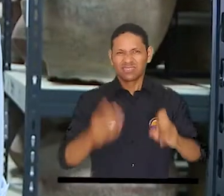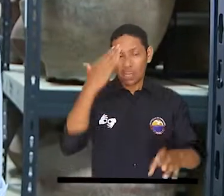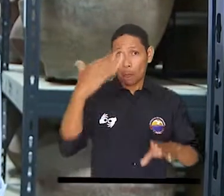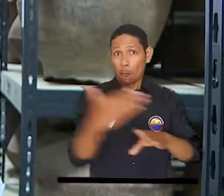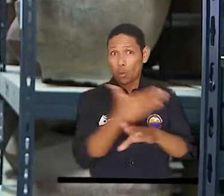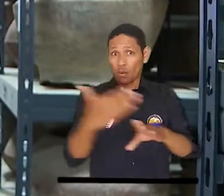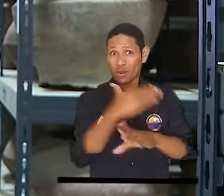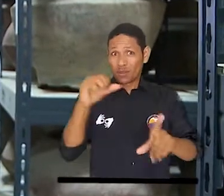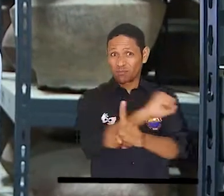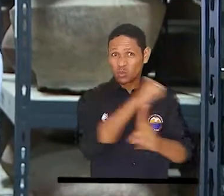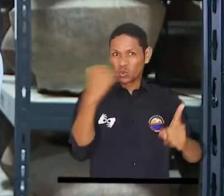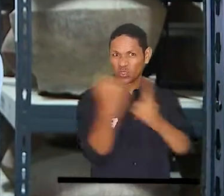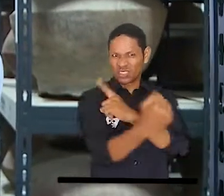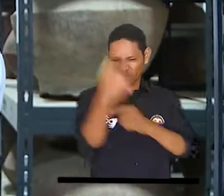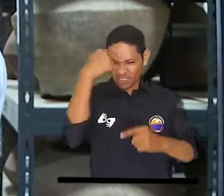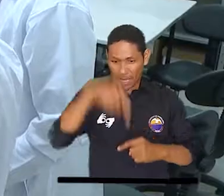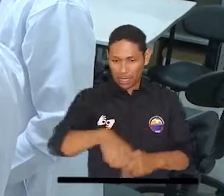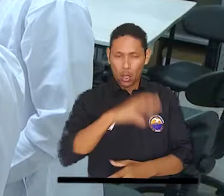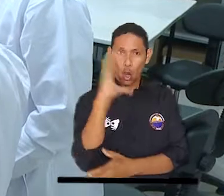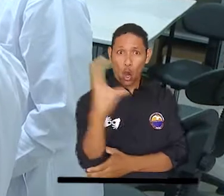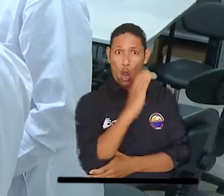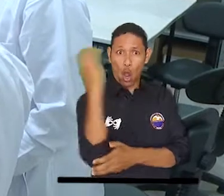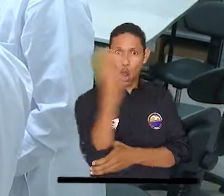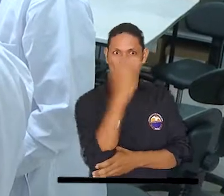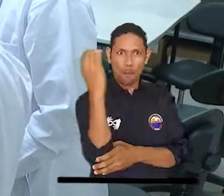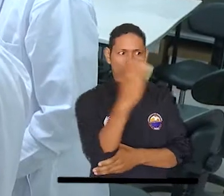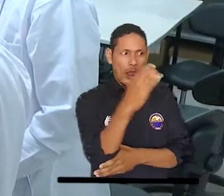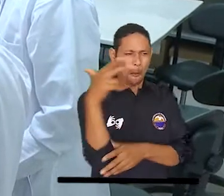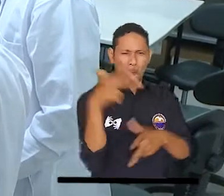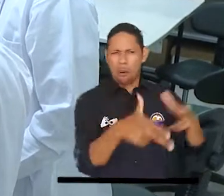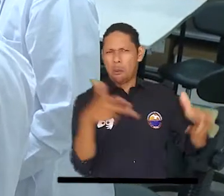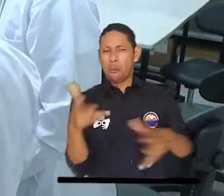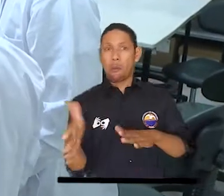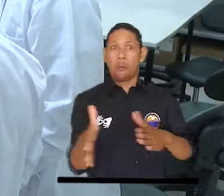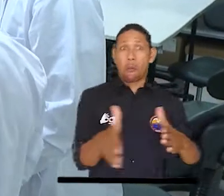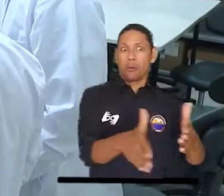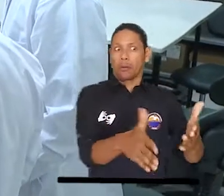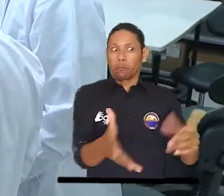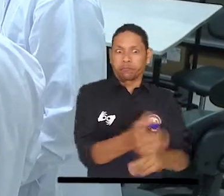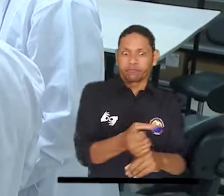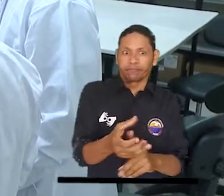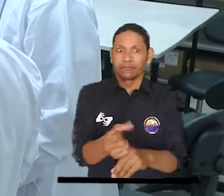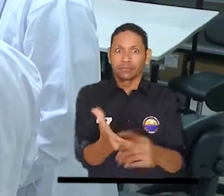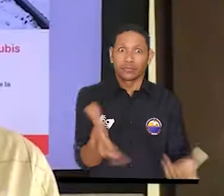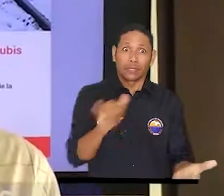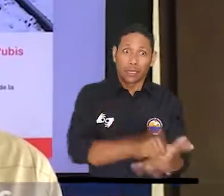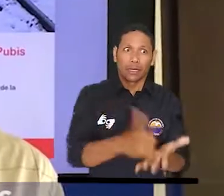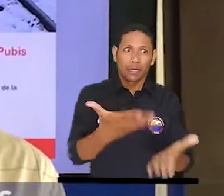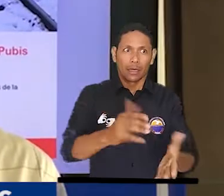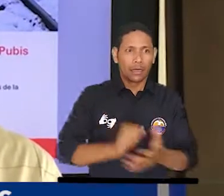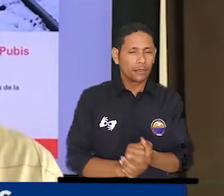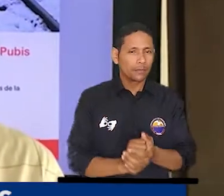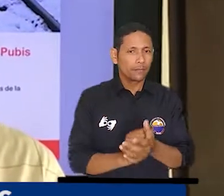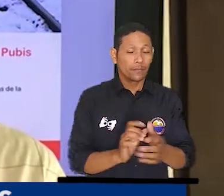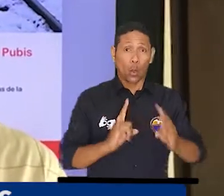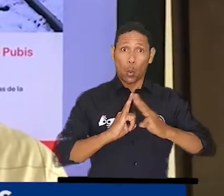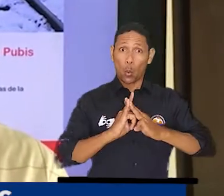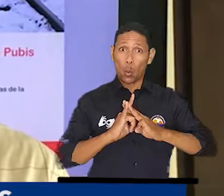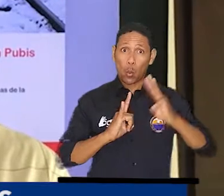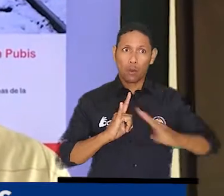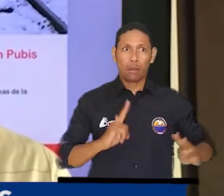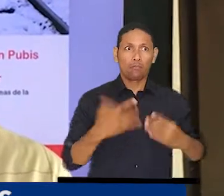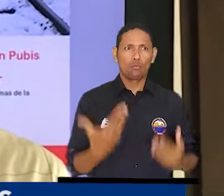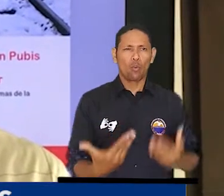con flagelos sociales como el conflicto armado en Colombia. La línea de profundización en antropología forense de la maestría en antropología de la Universidad del